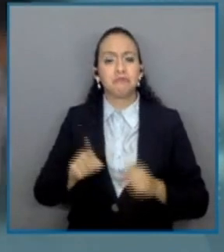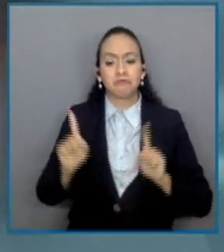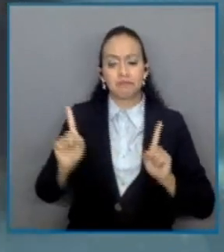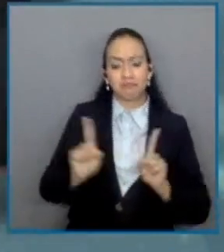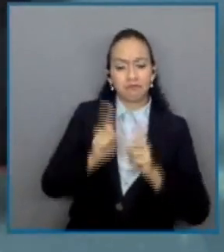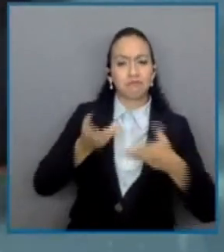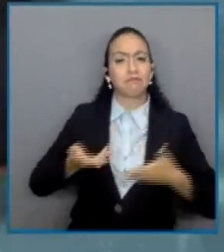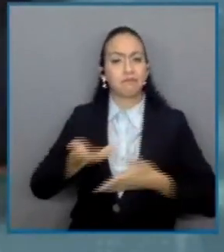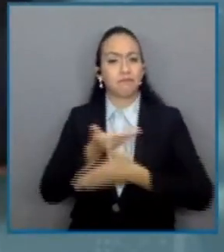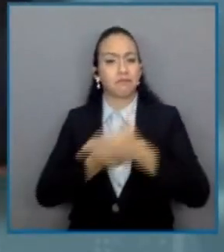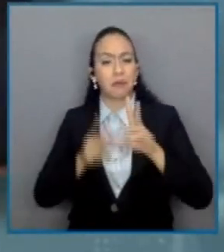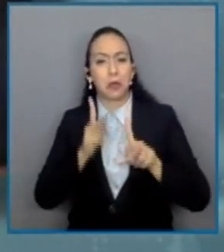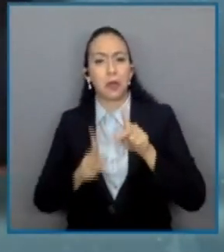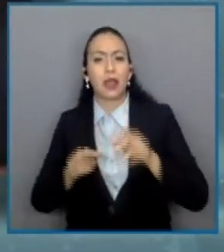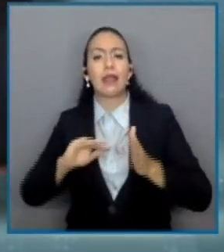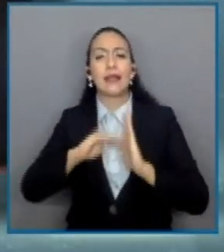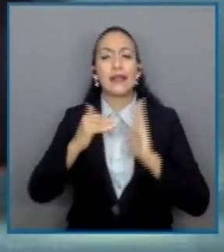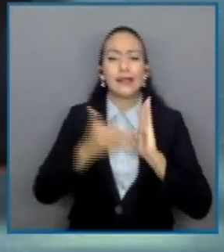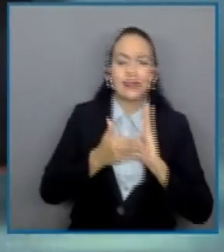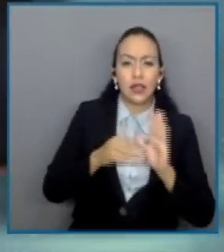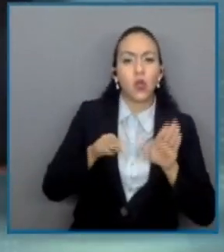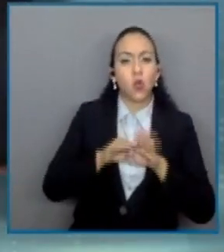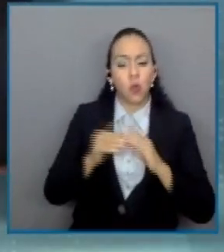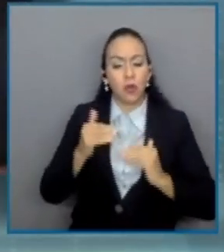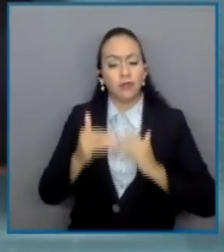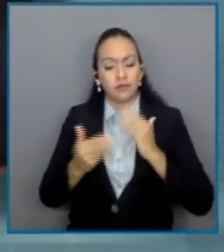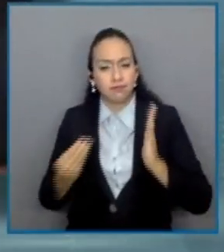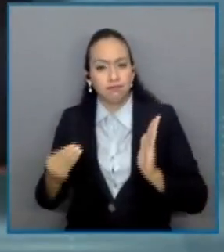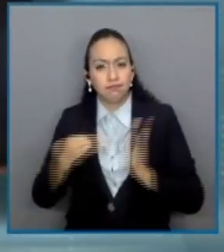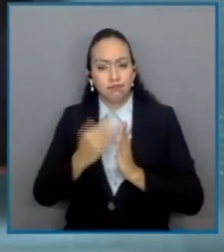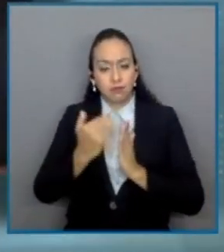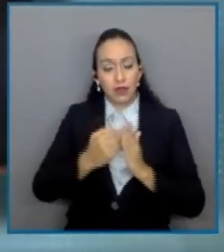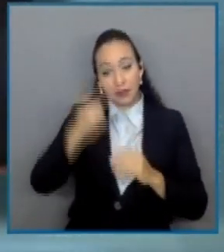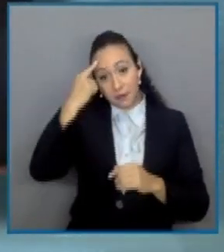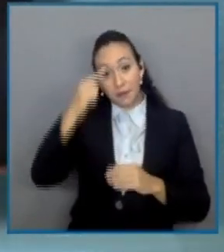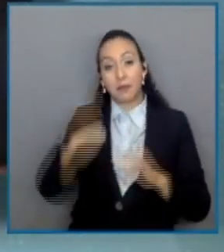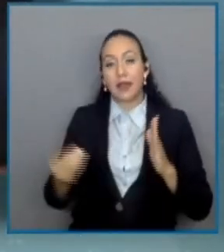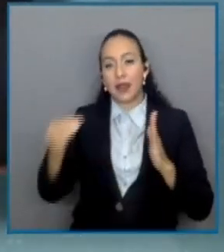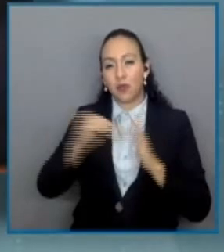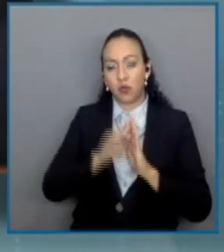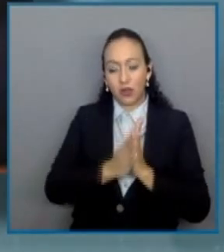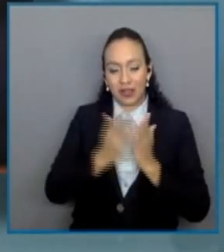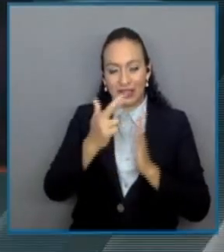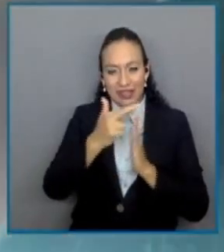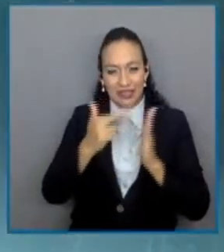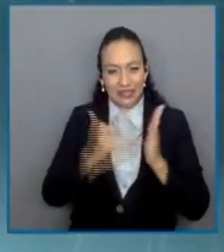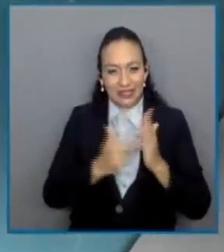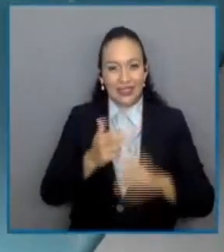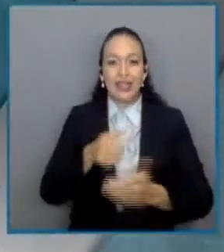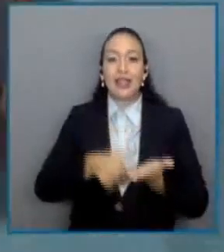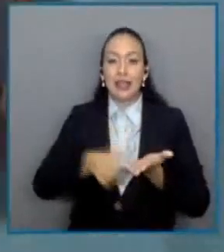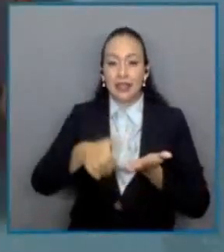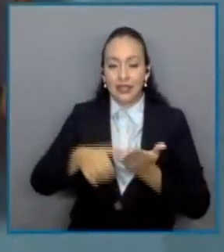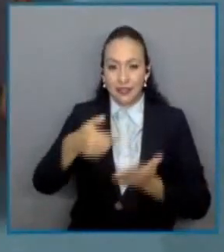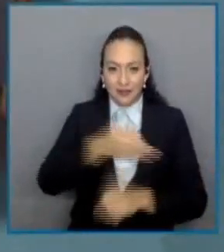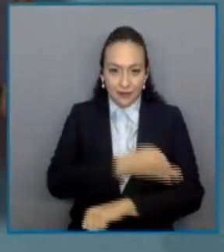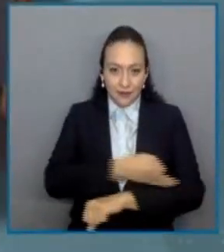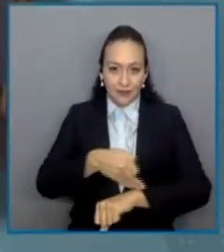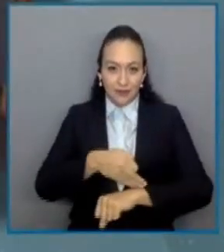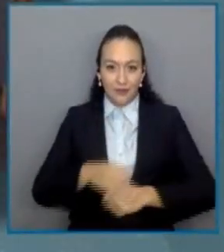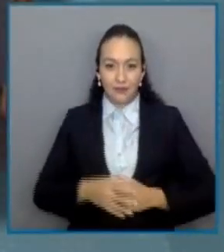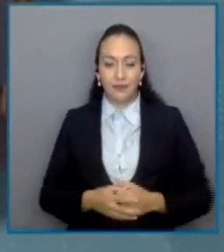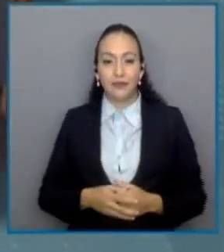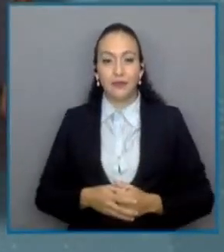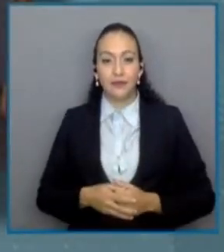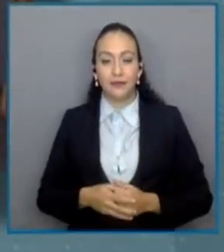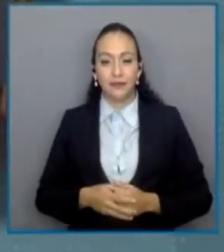los avances de la implementación del Código Nacional de Procedimientos Civiles y Familiares. El